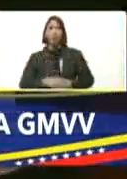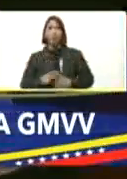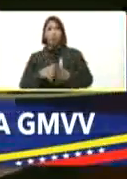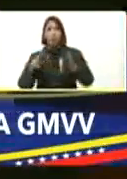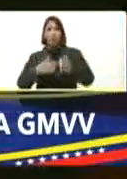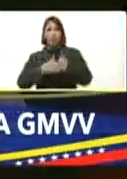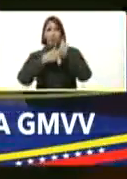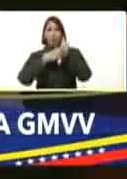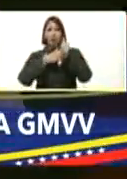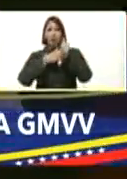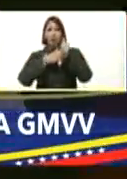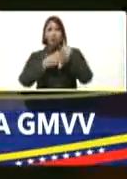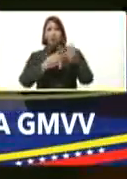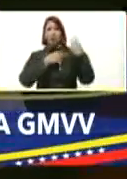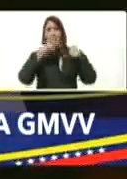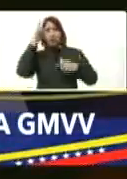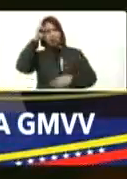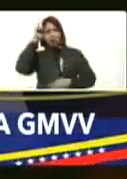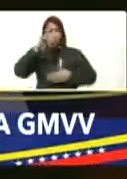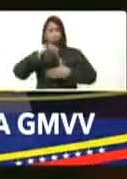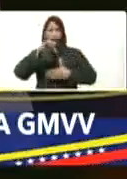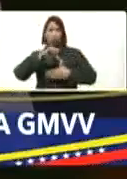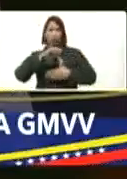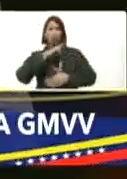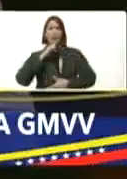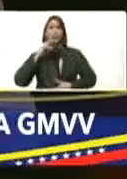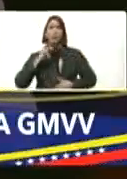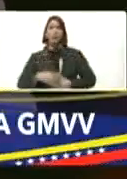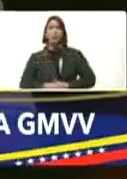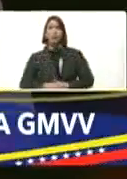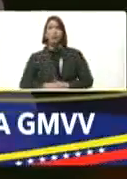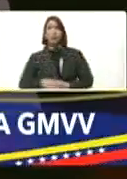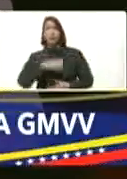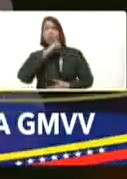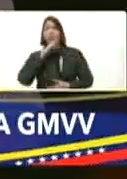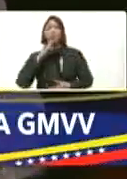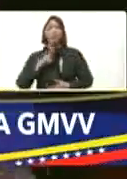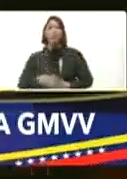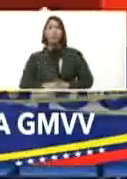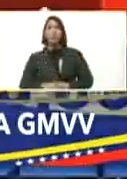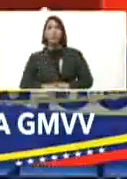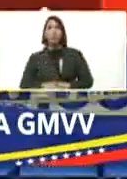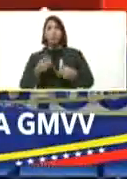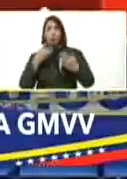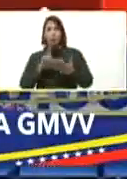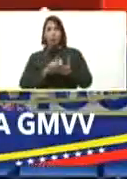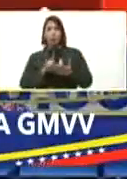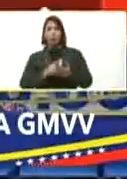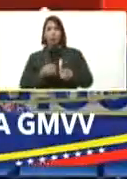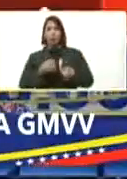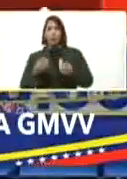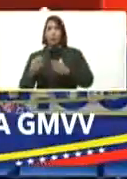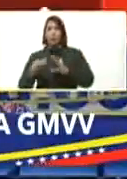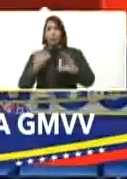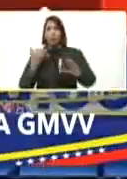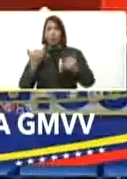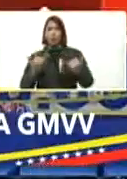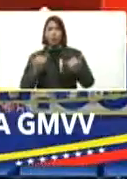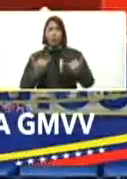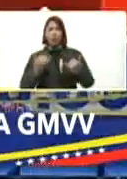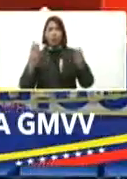líder, jefe indio del sur, Evo Morales Ayma. Buen libro que va llegando para